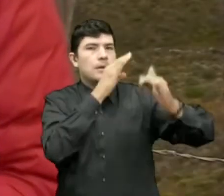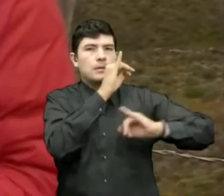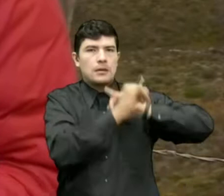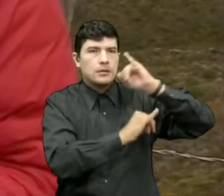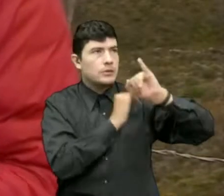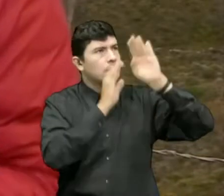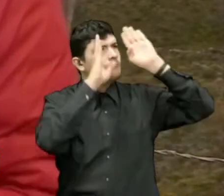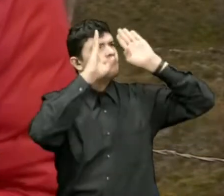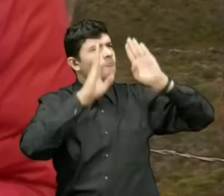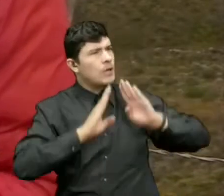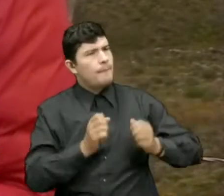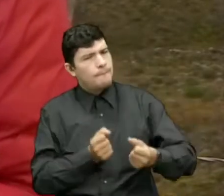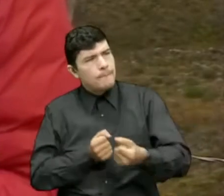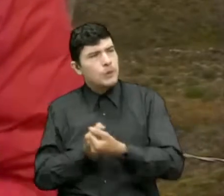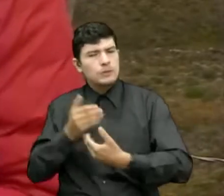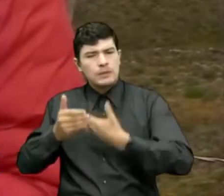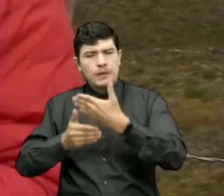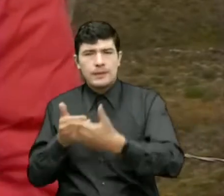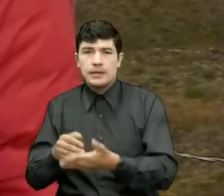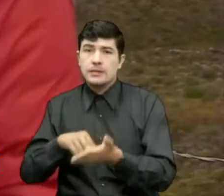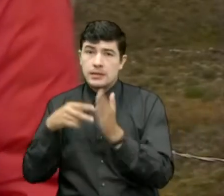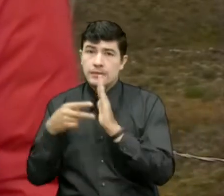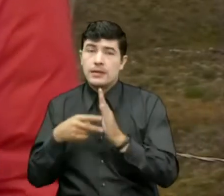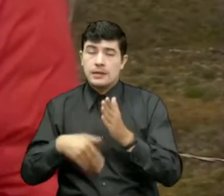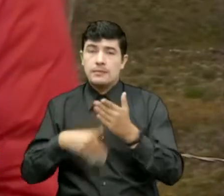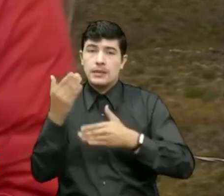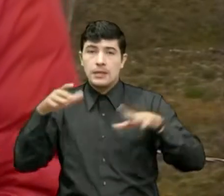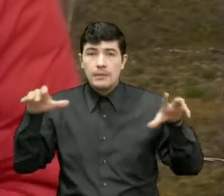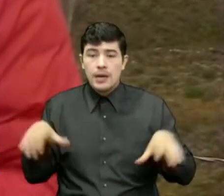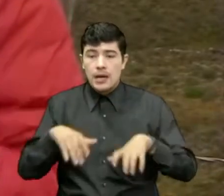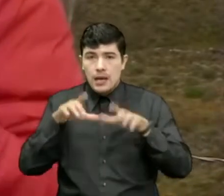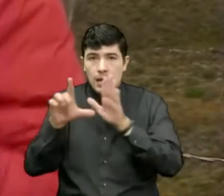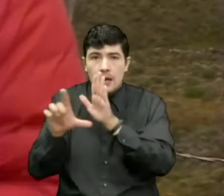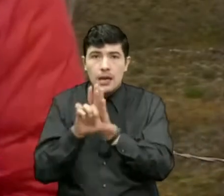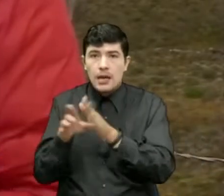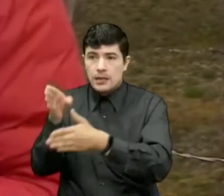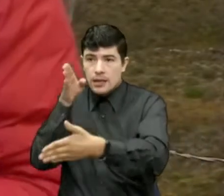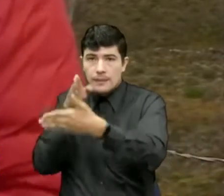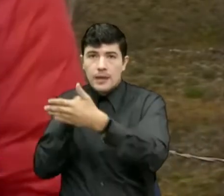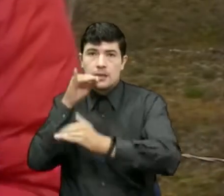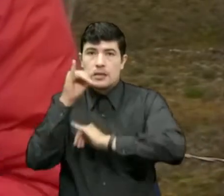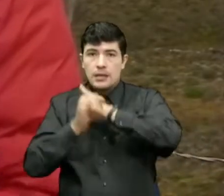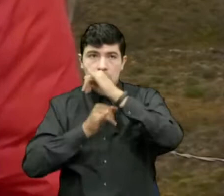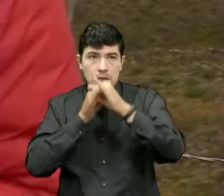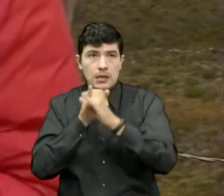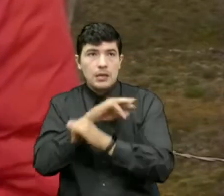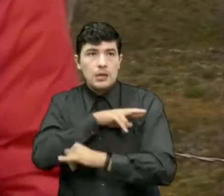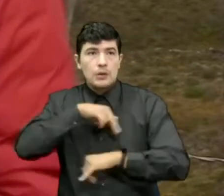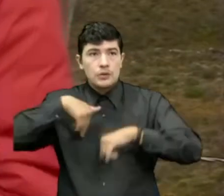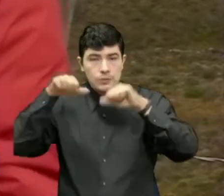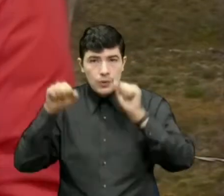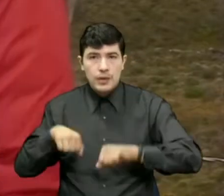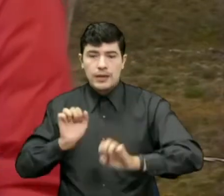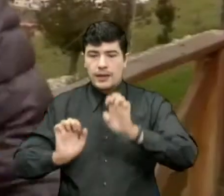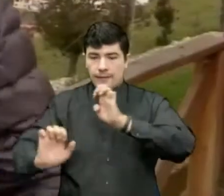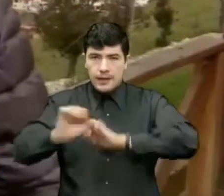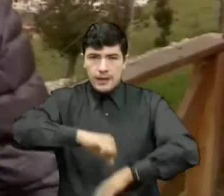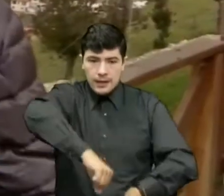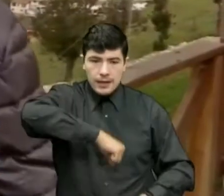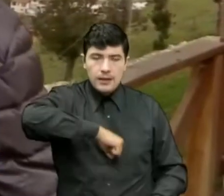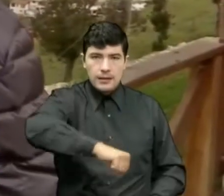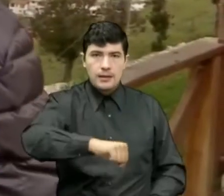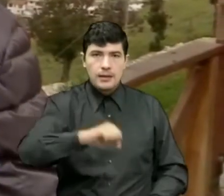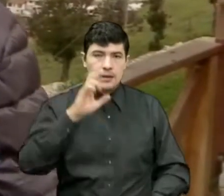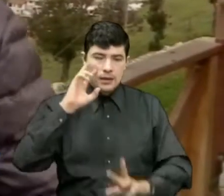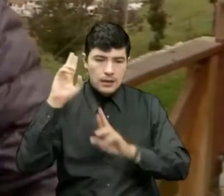si Betas desaparece, tendríamos que emprender acciones legales, demandas internacionales que nos permitan defender y garantizar nuestros derechos. Y en